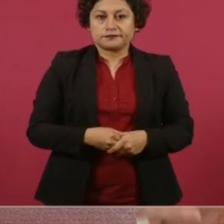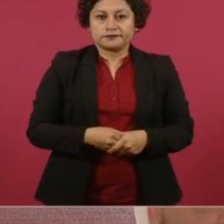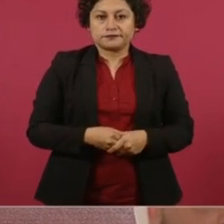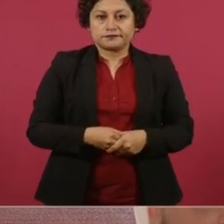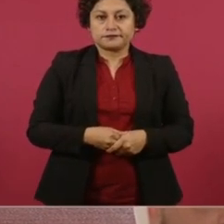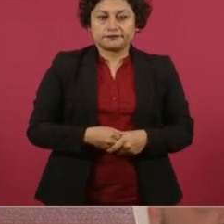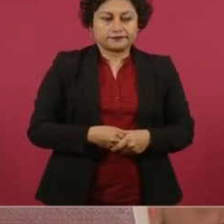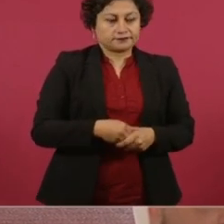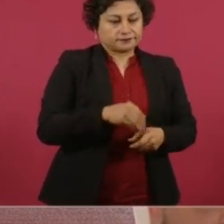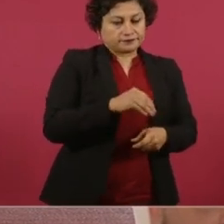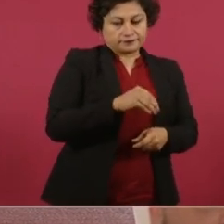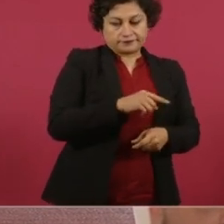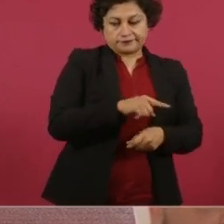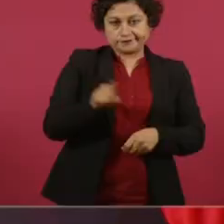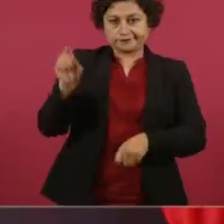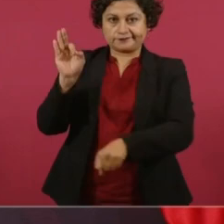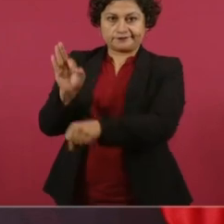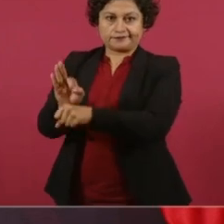Defienden a la Corte.